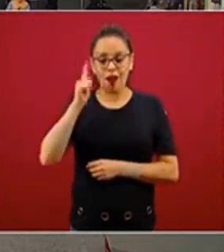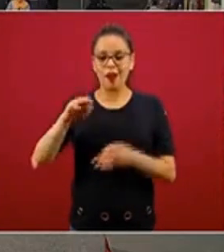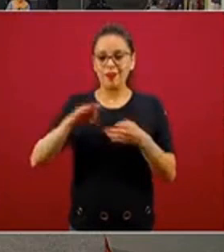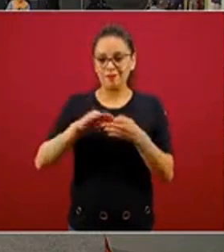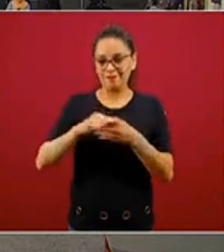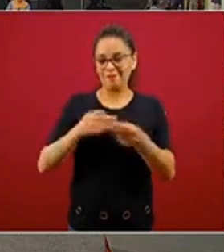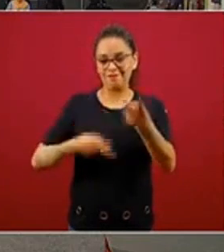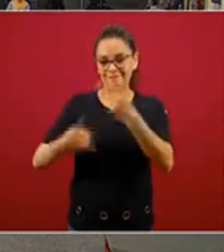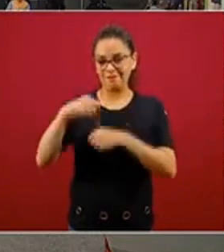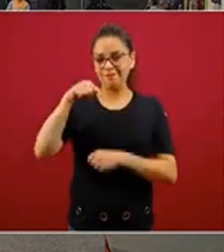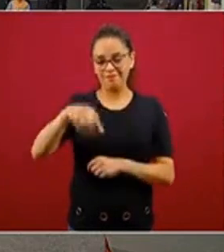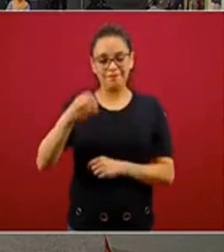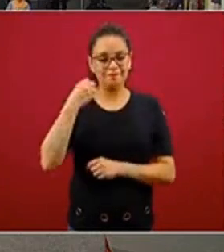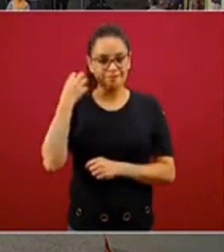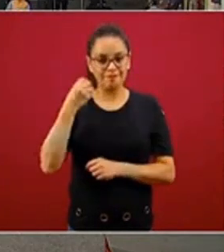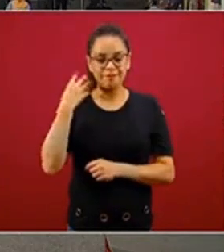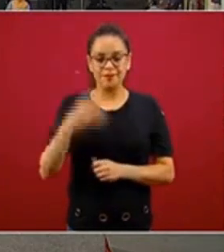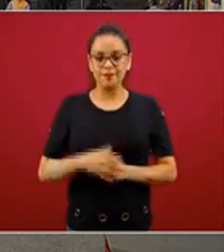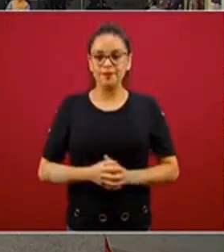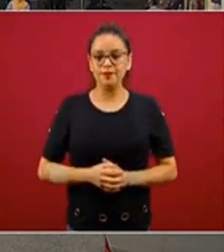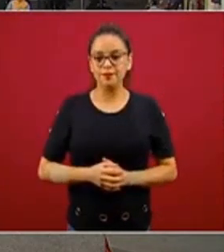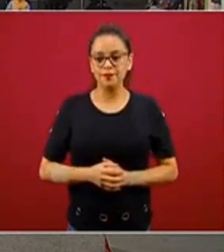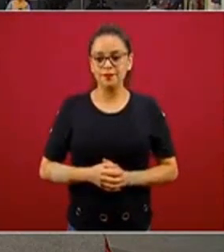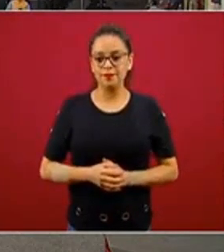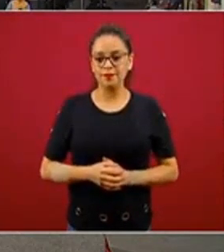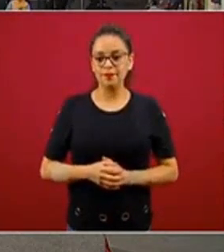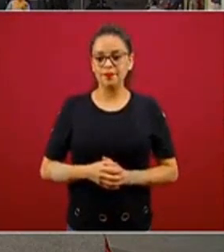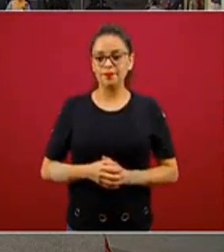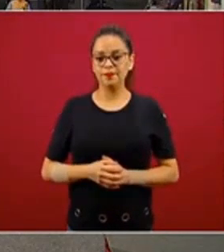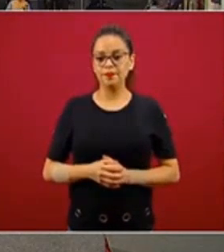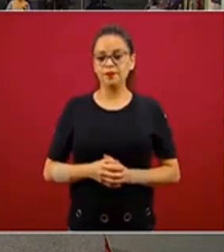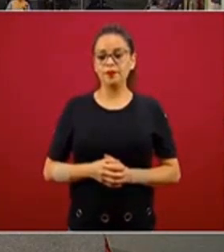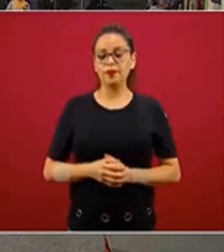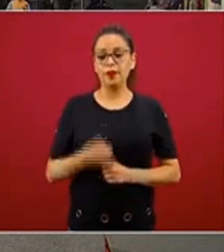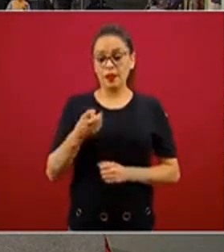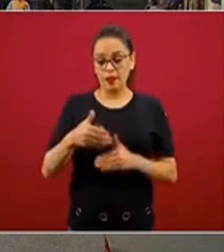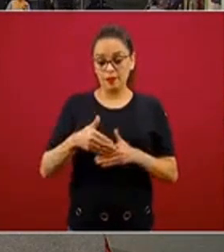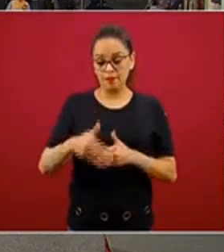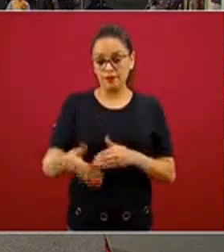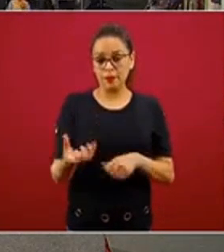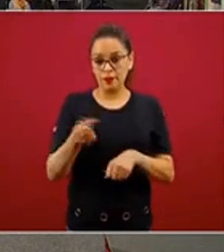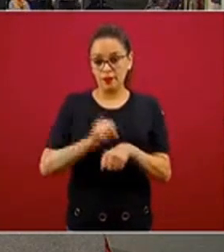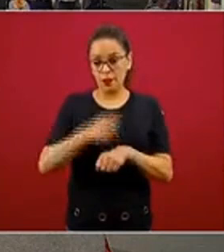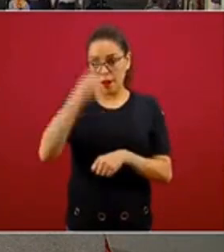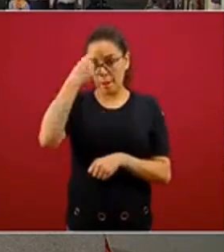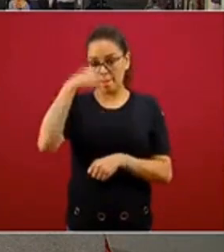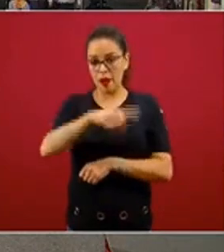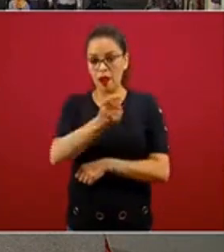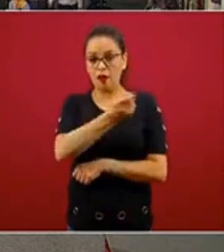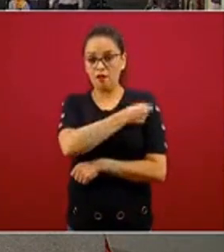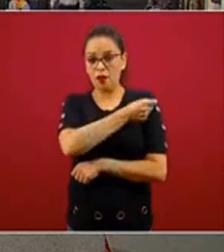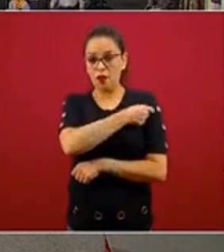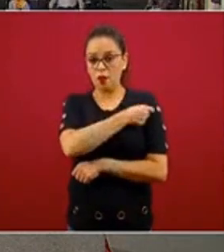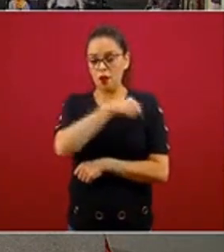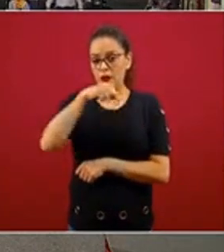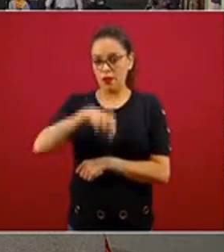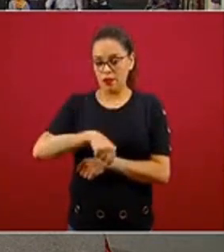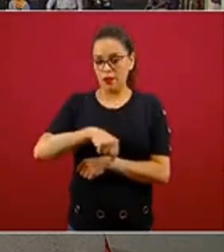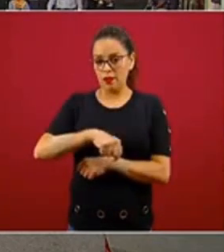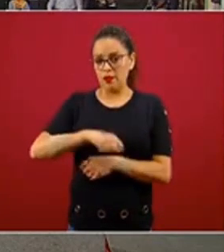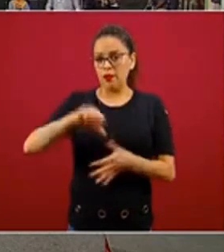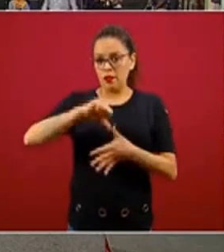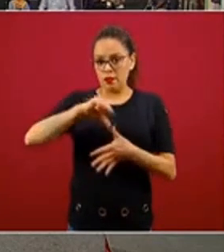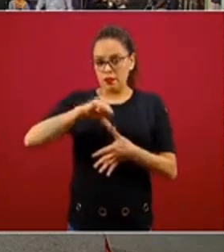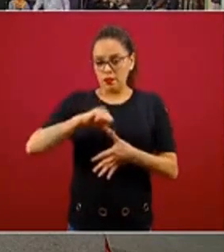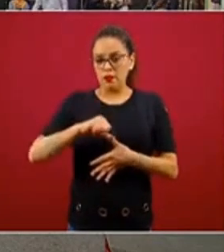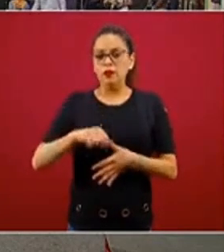seguido. Con respecto a la semana de vacunación que se está presentando en las Américas, existe la reflexión de qué actividades se